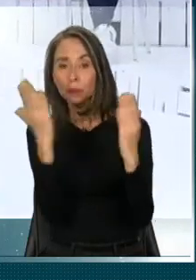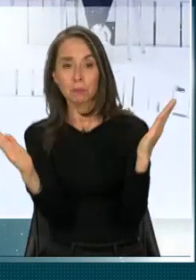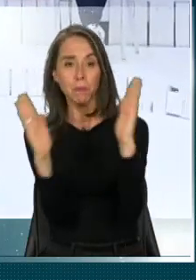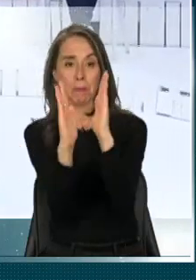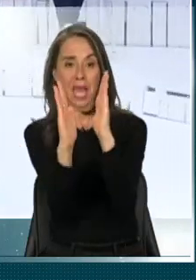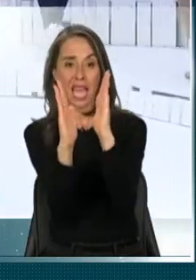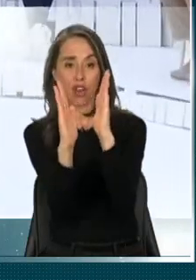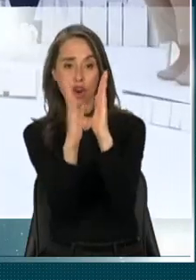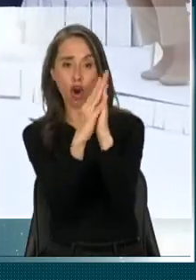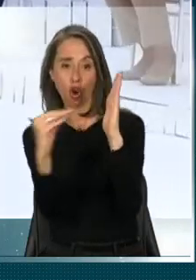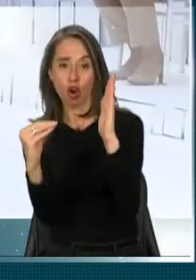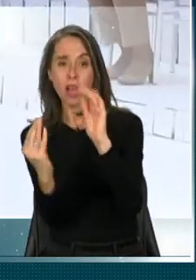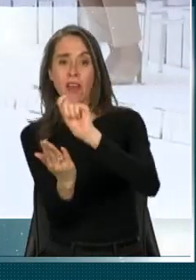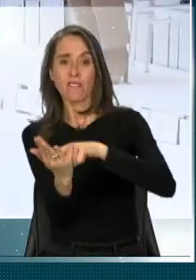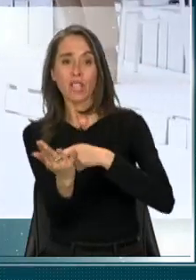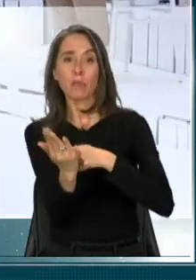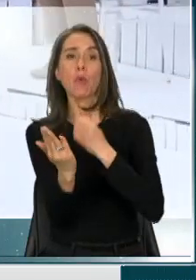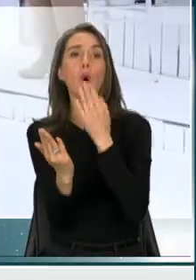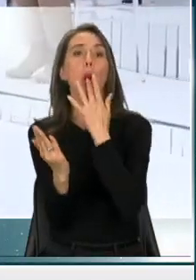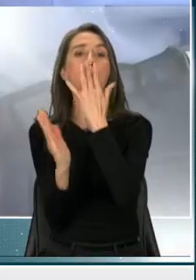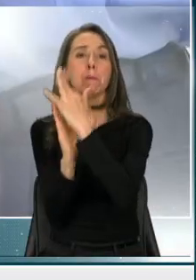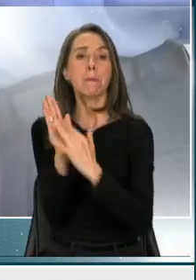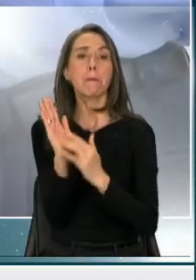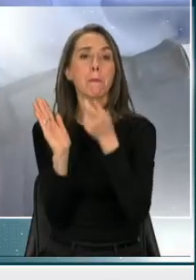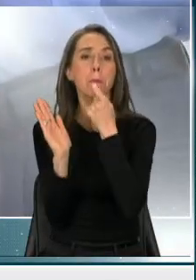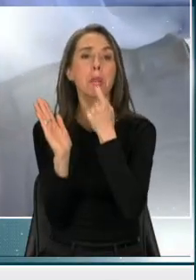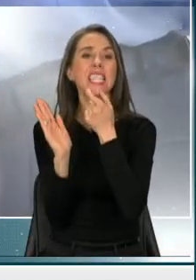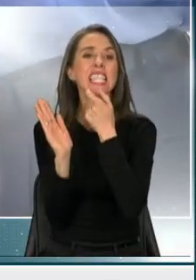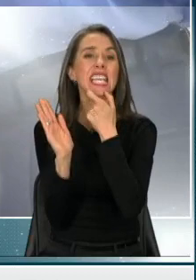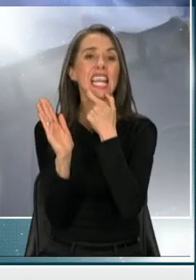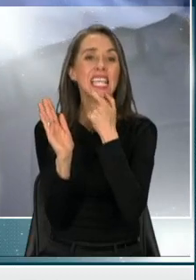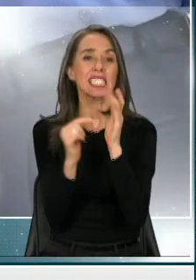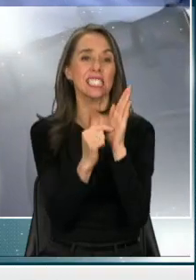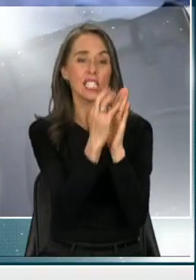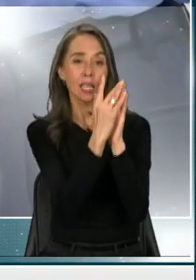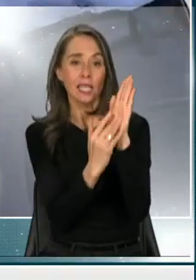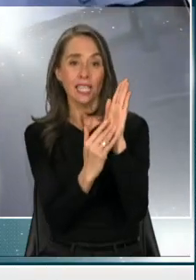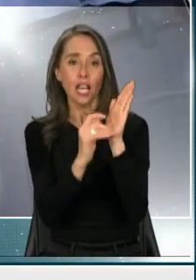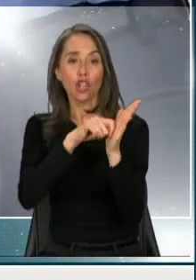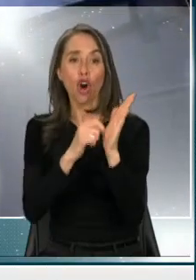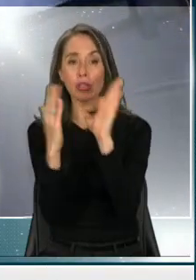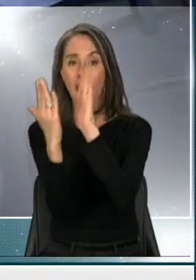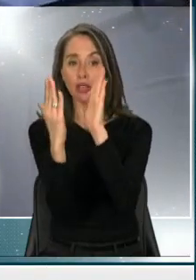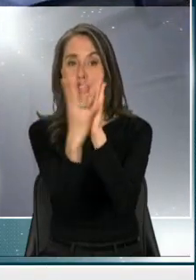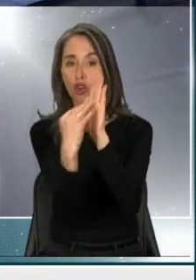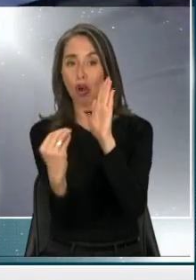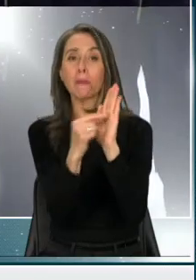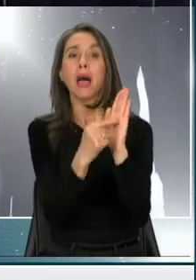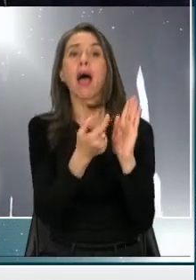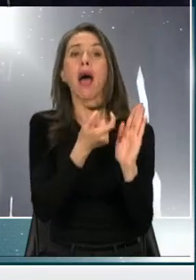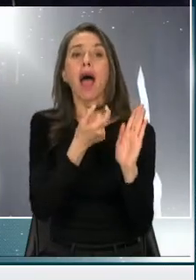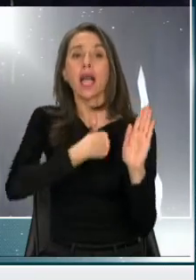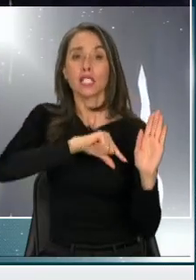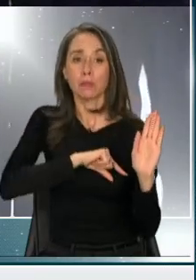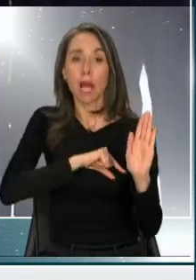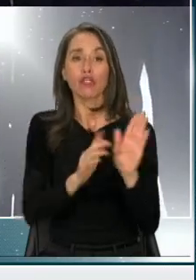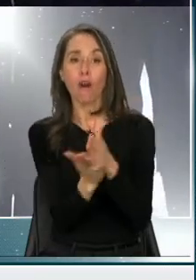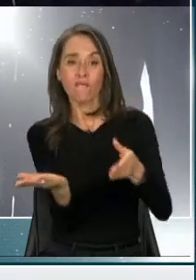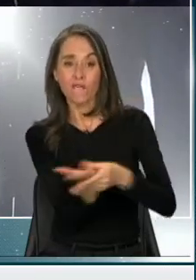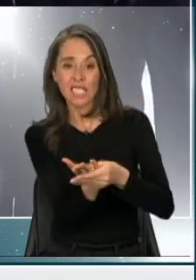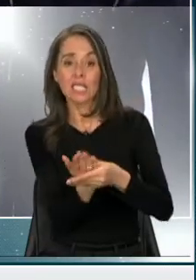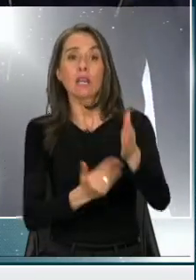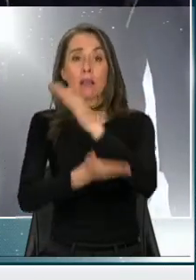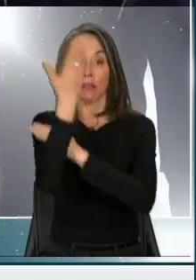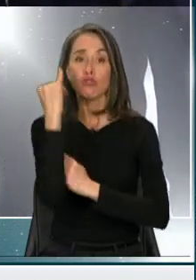se firmó en idioma inglés pero el contrato espejo que era en el idioma español sí estaba en la carpeta y por lo tanto el fiscal guerra en su